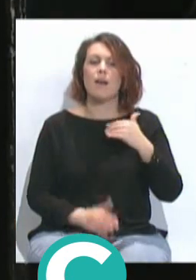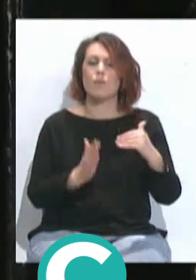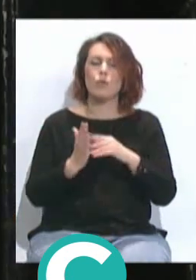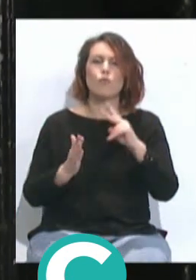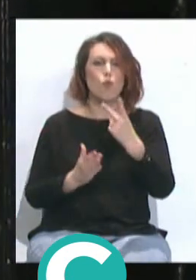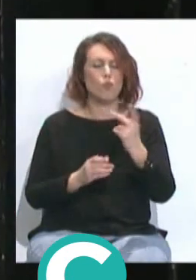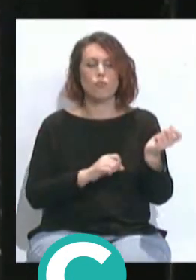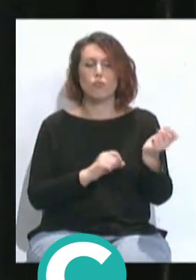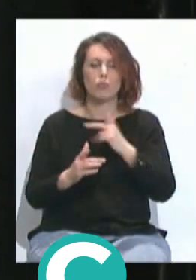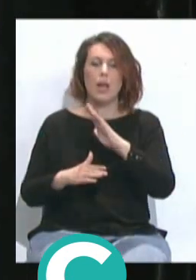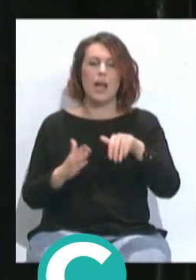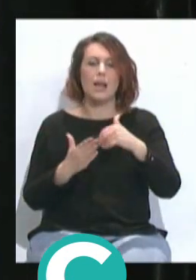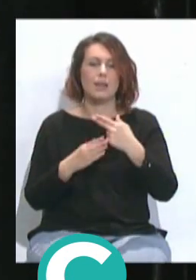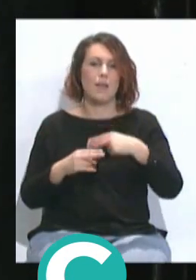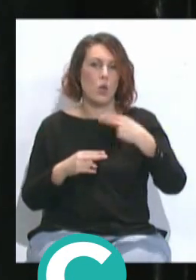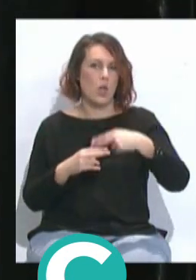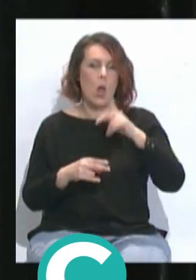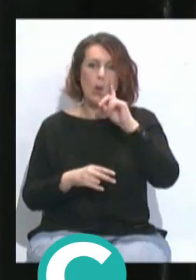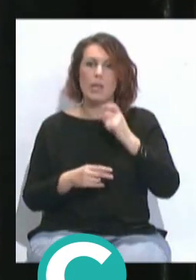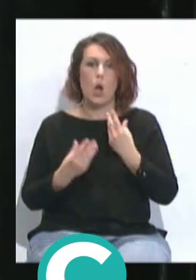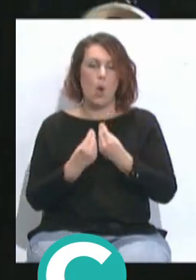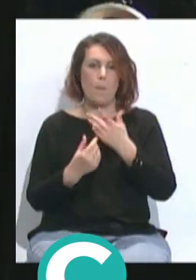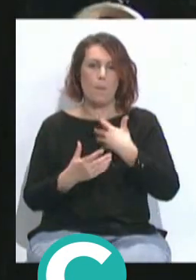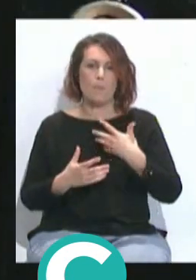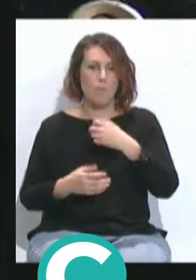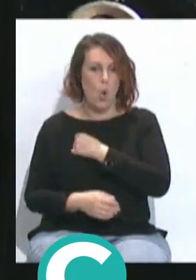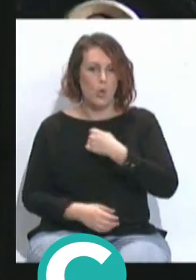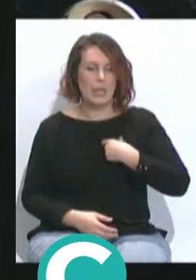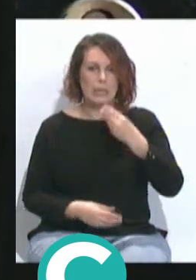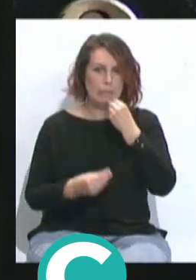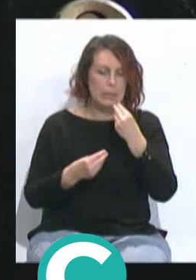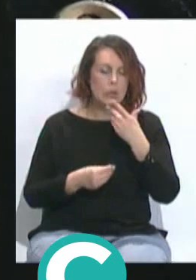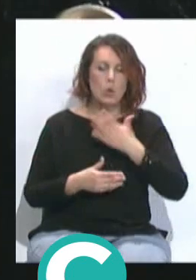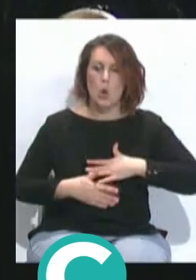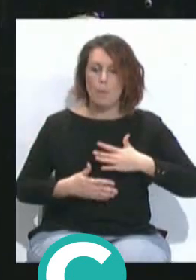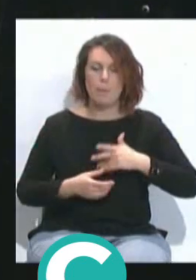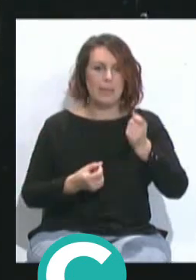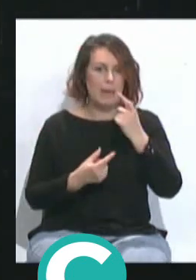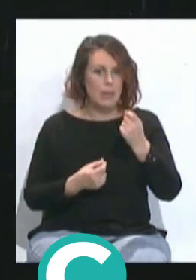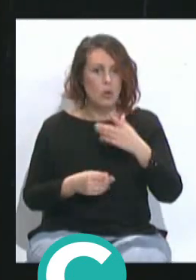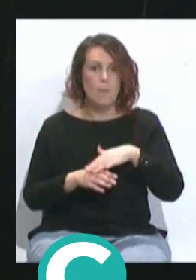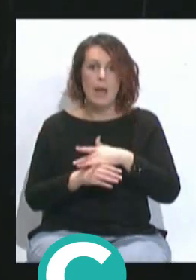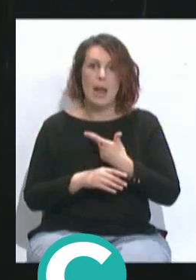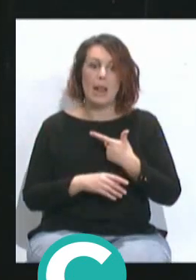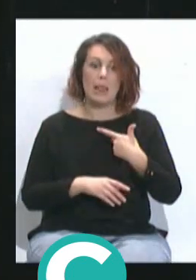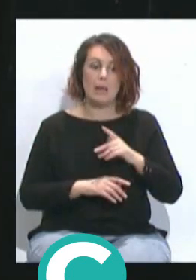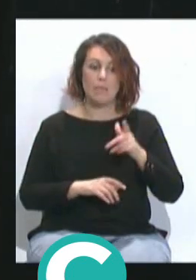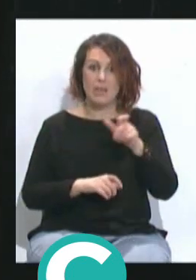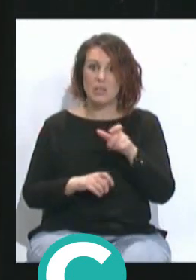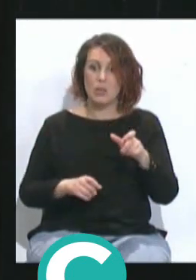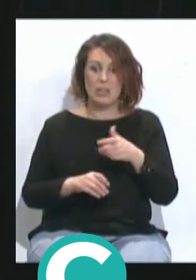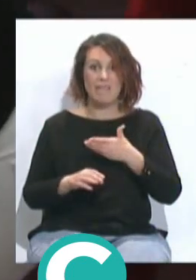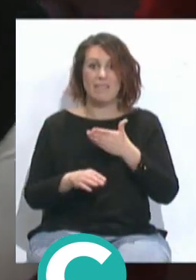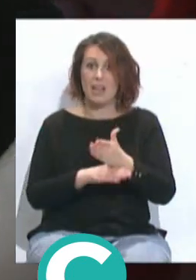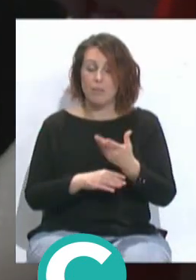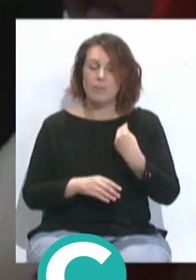camiones hacia la frontera de Ucrania con Polonia con todo tipo de alimentos ropa y medicamentos para los primeros refugiados y están